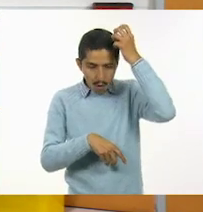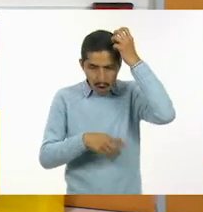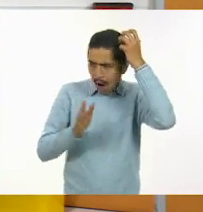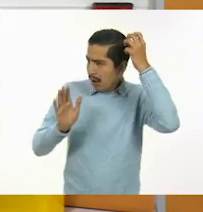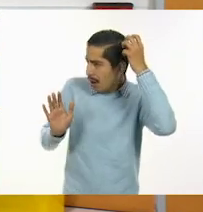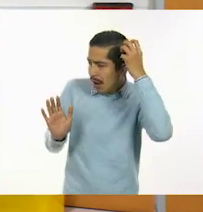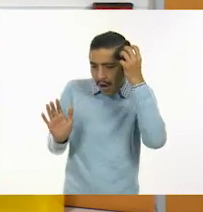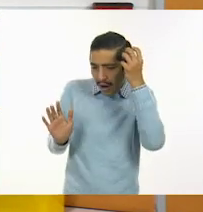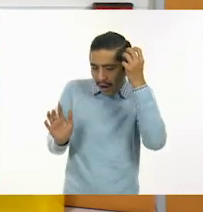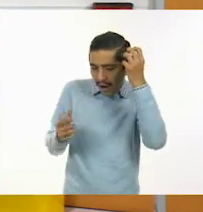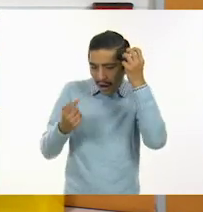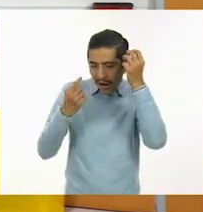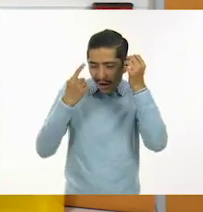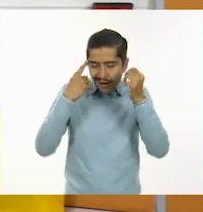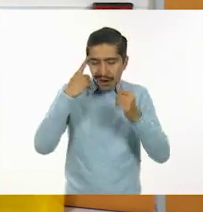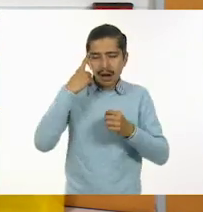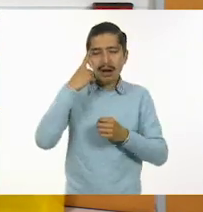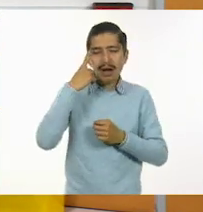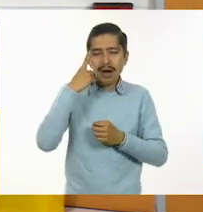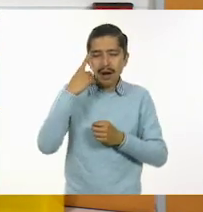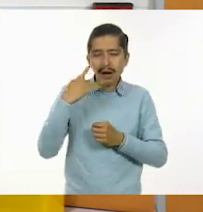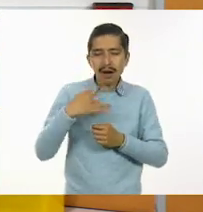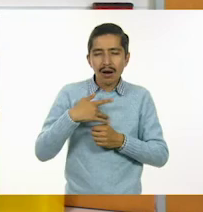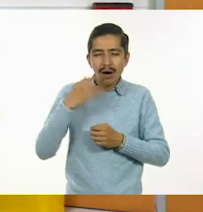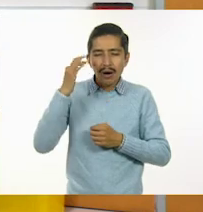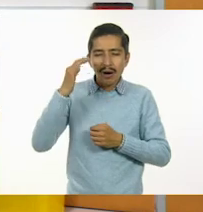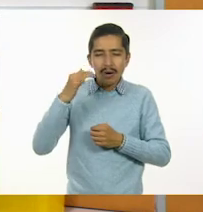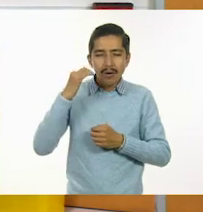hacer conciencia de lo que estaba sintiendo